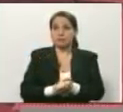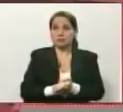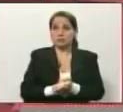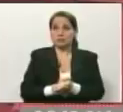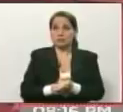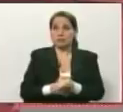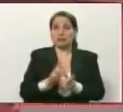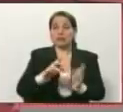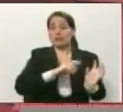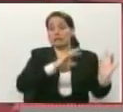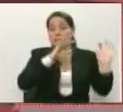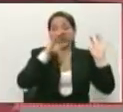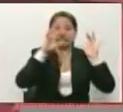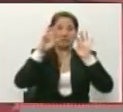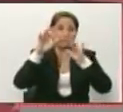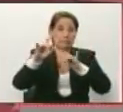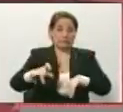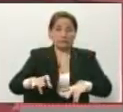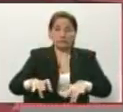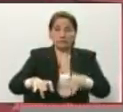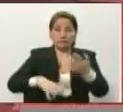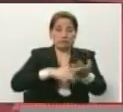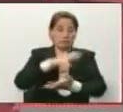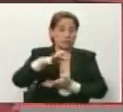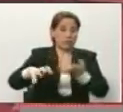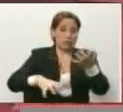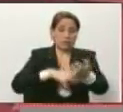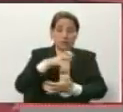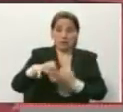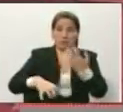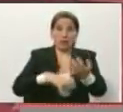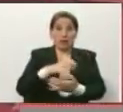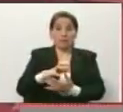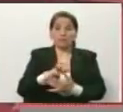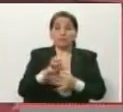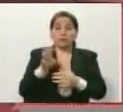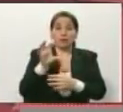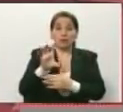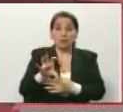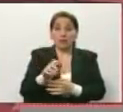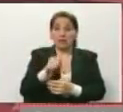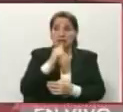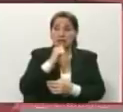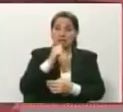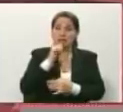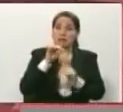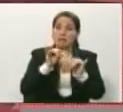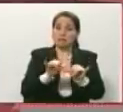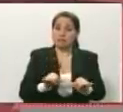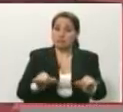el terror de nuestra patria. ¿Quiénes? Los mismos de siempre. Los mismos.